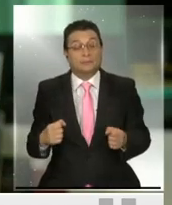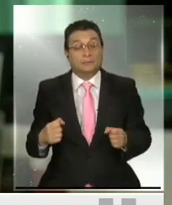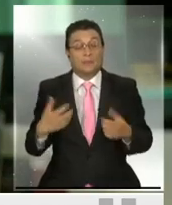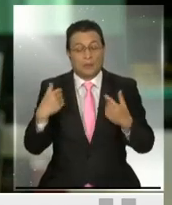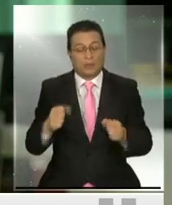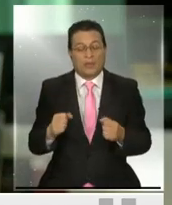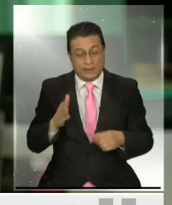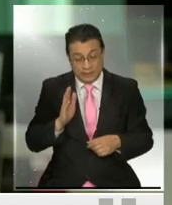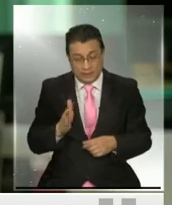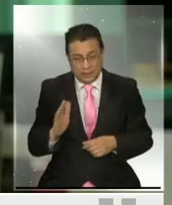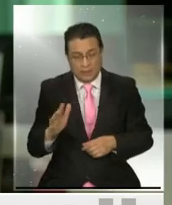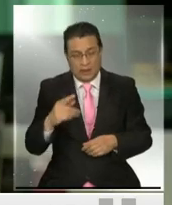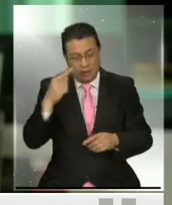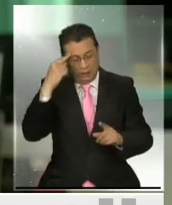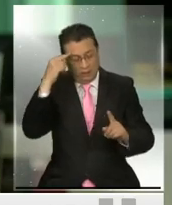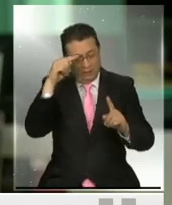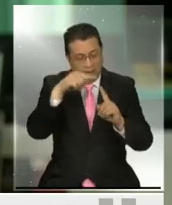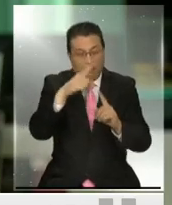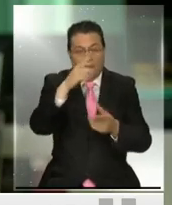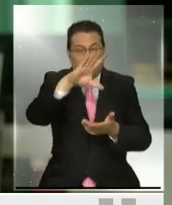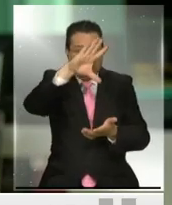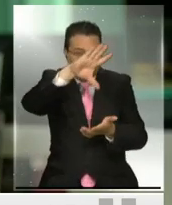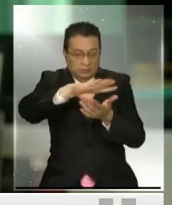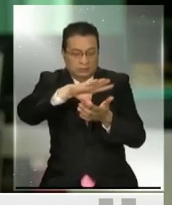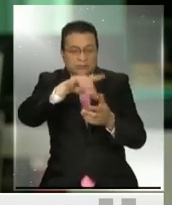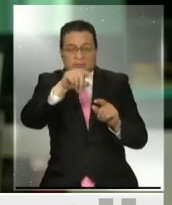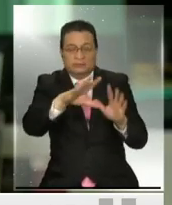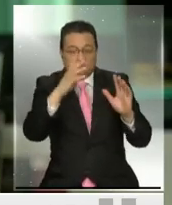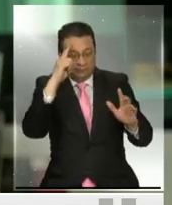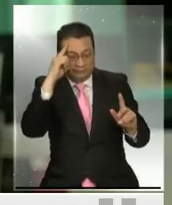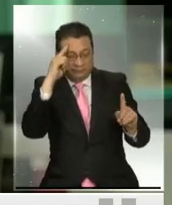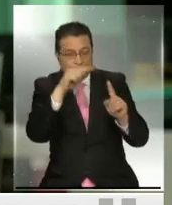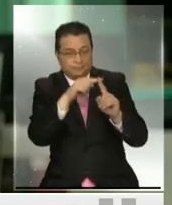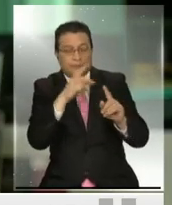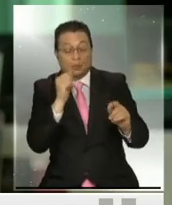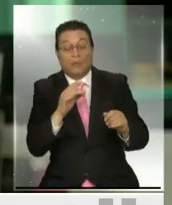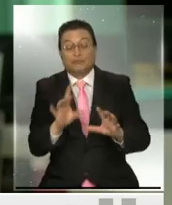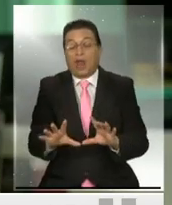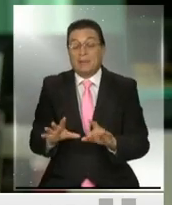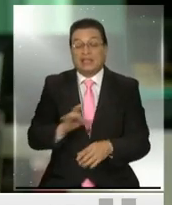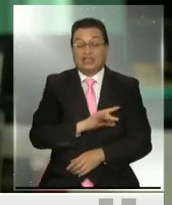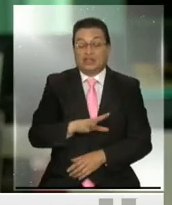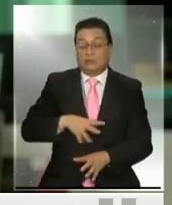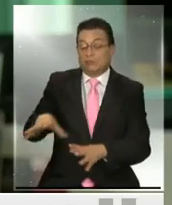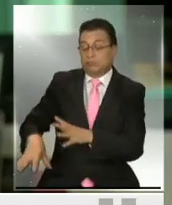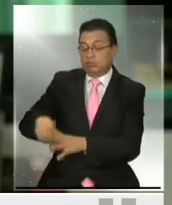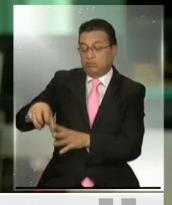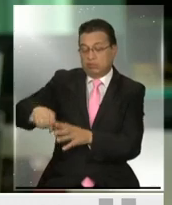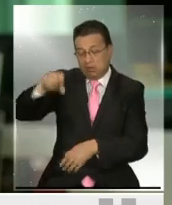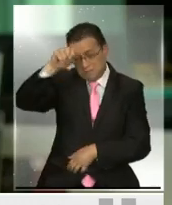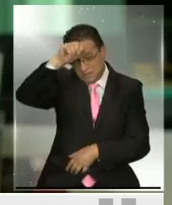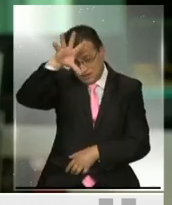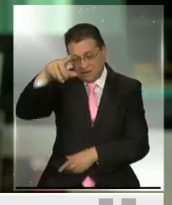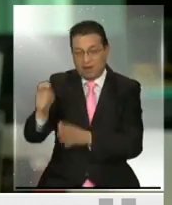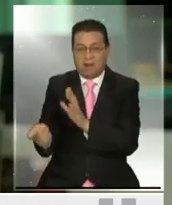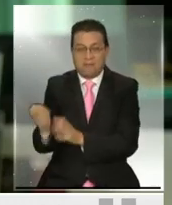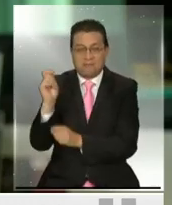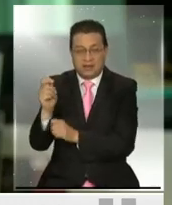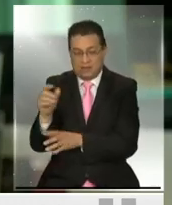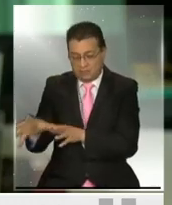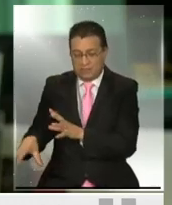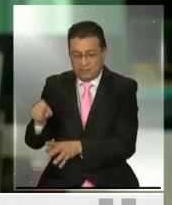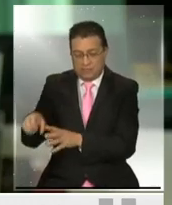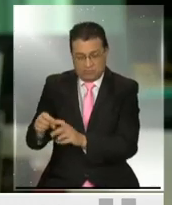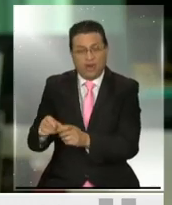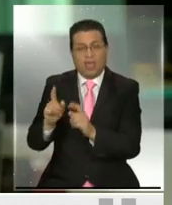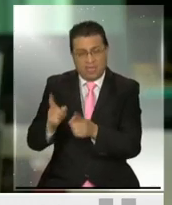seguir radicados en un país que está básicamente enfocado en sus recursos naturales minería pesca será que obviamente que continuar en